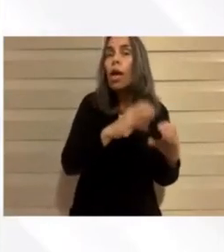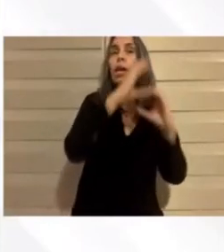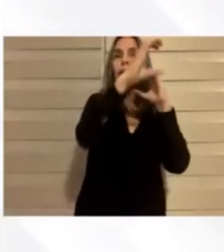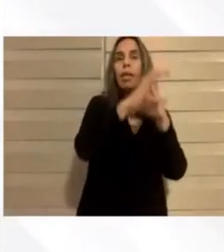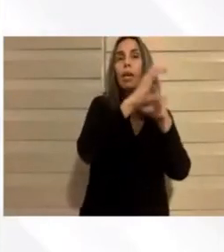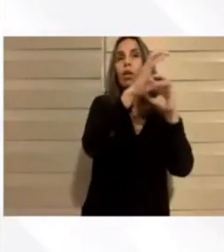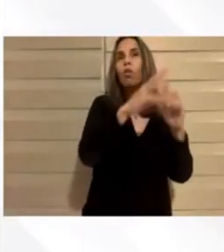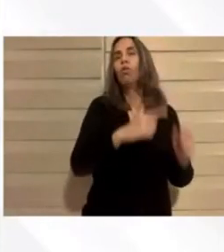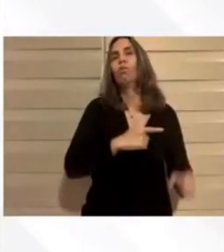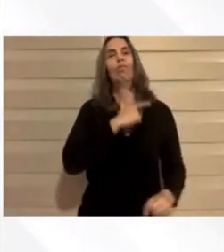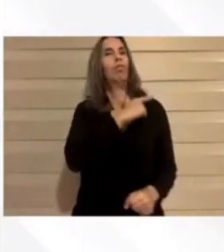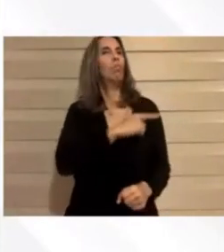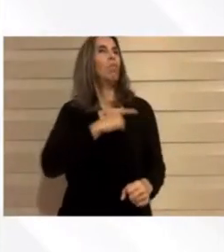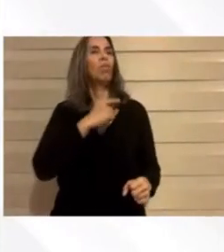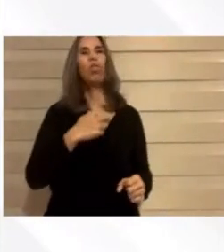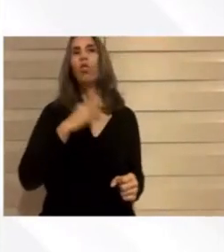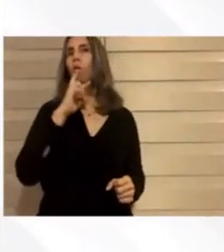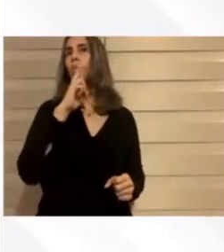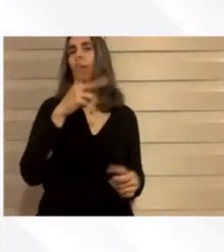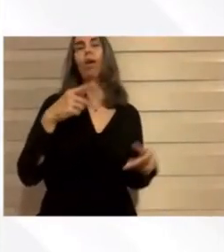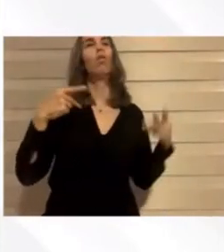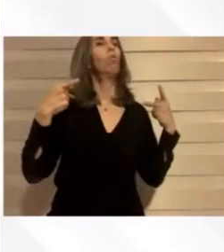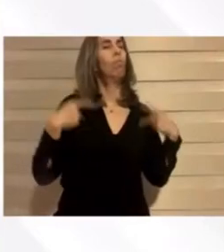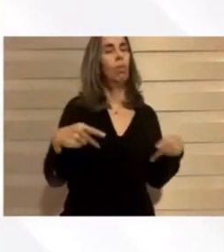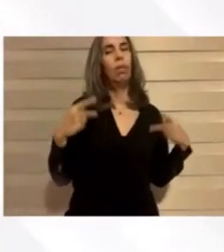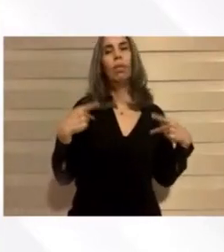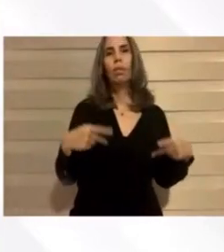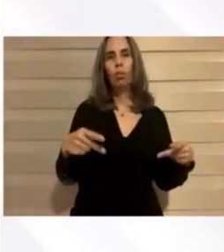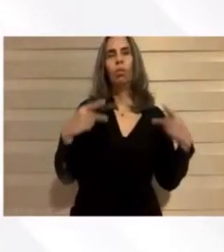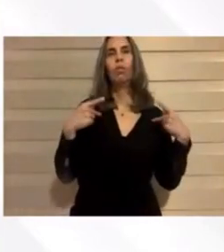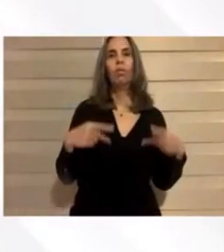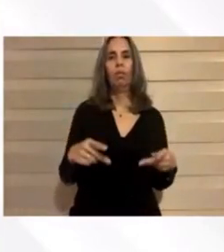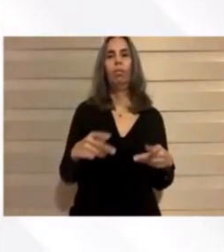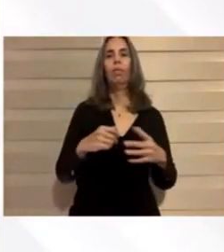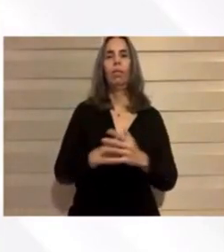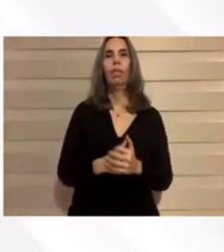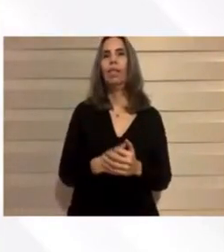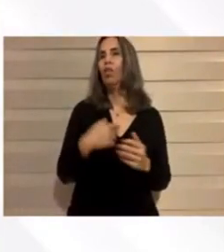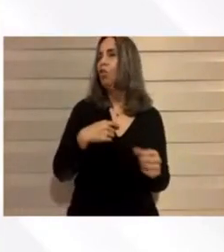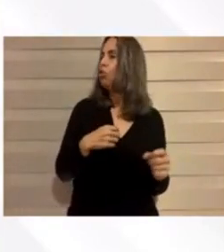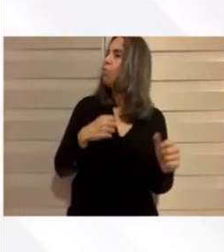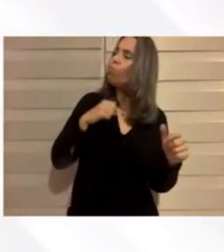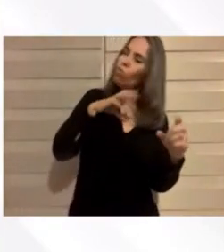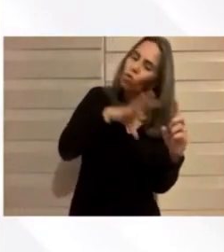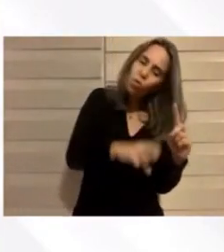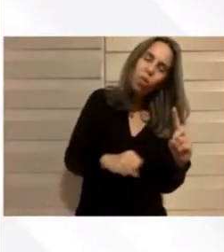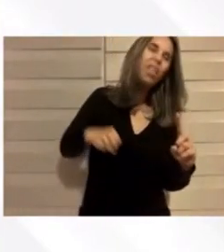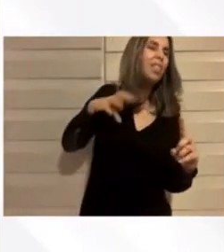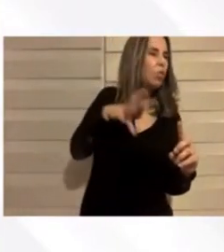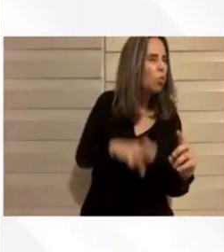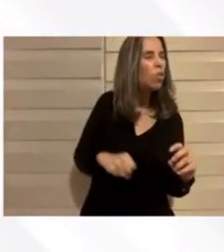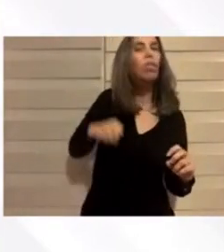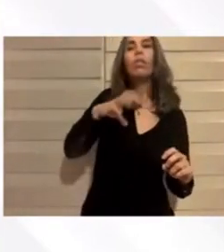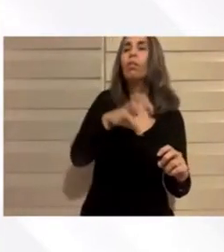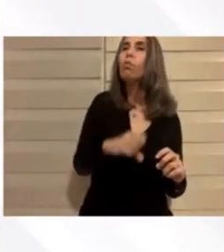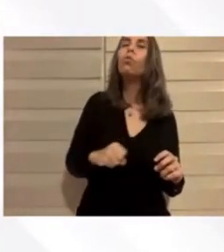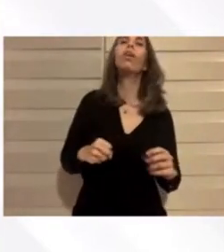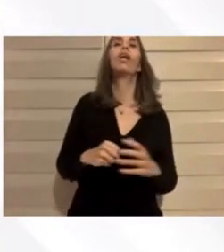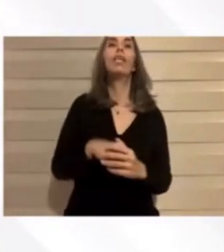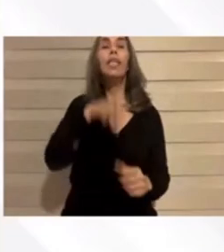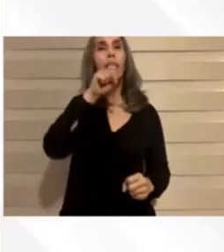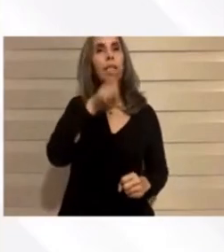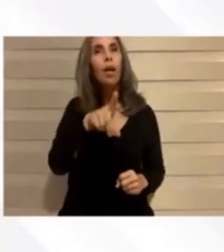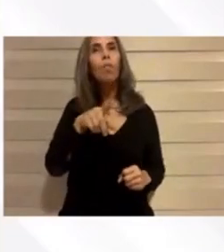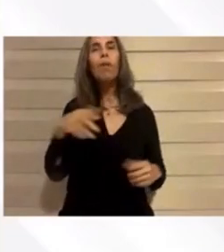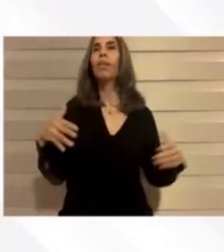la escuela y en el escenario, así como a no rendirme, luchar por mis sueños y sobre todo a divertirme. Durante